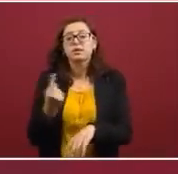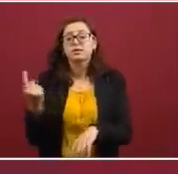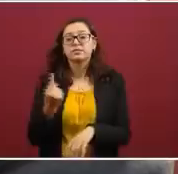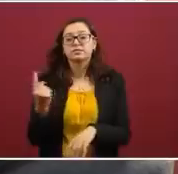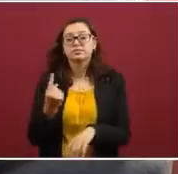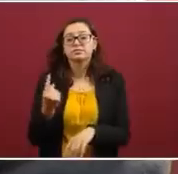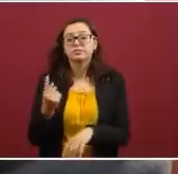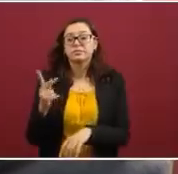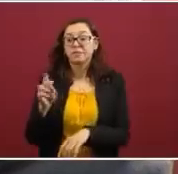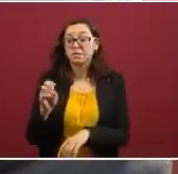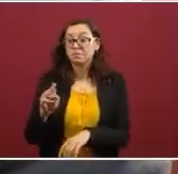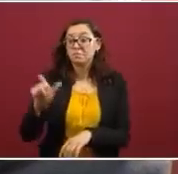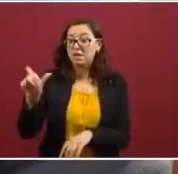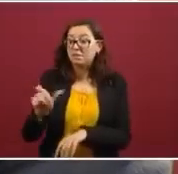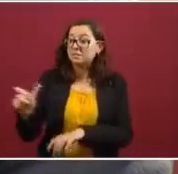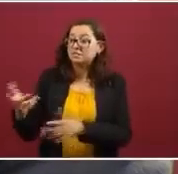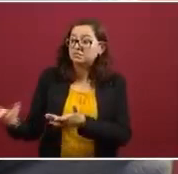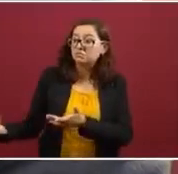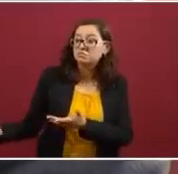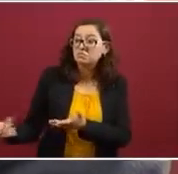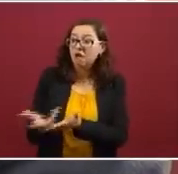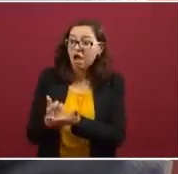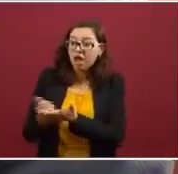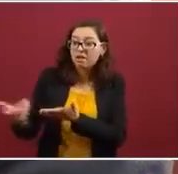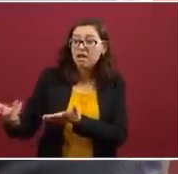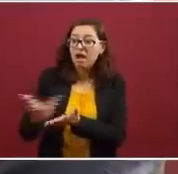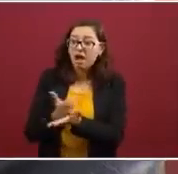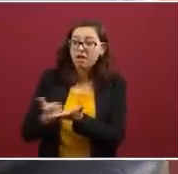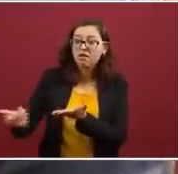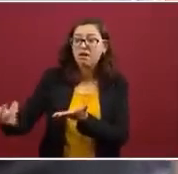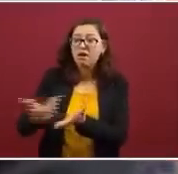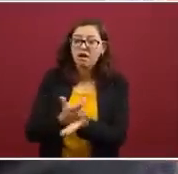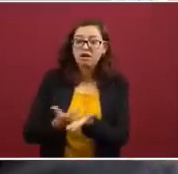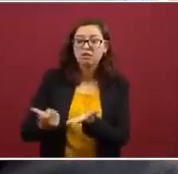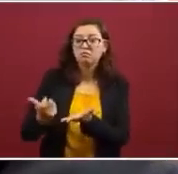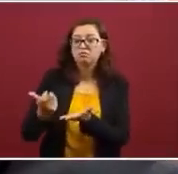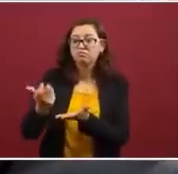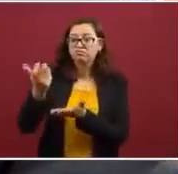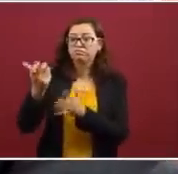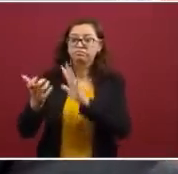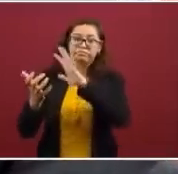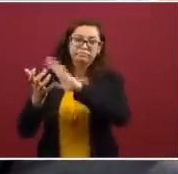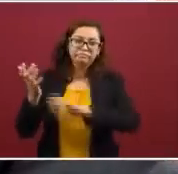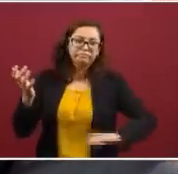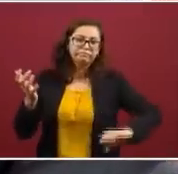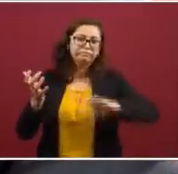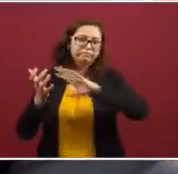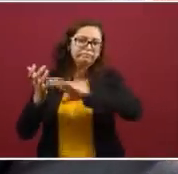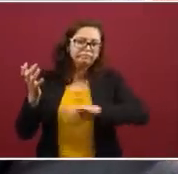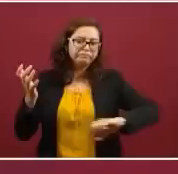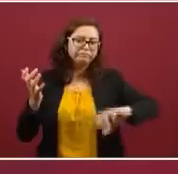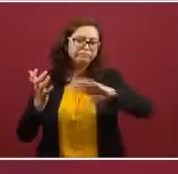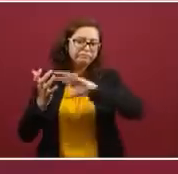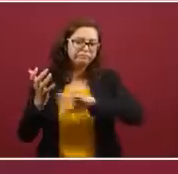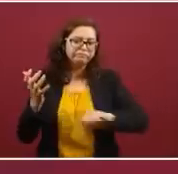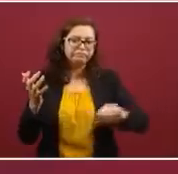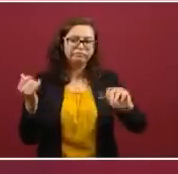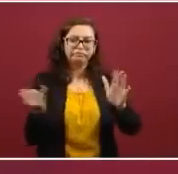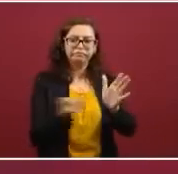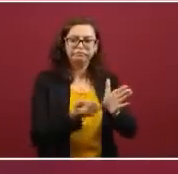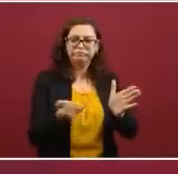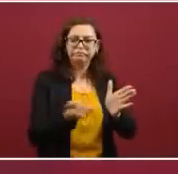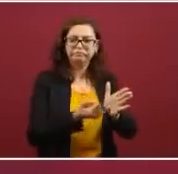obtiene muchas utilidades, pero se le exprime con